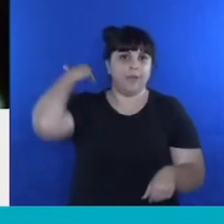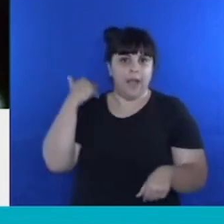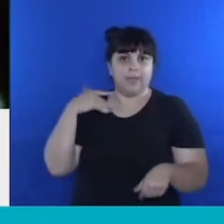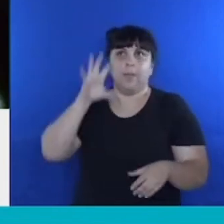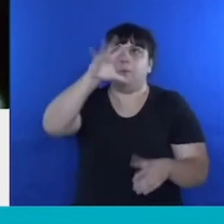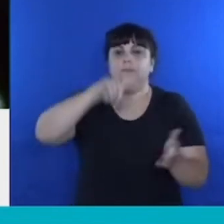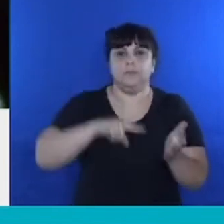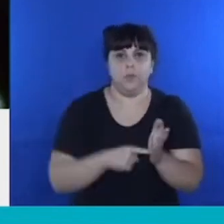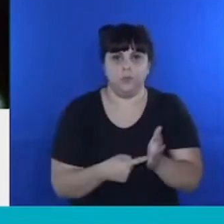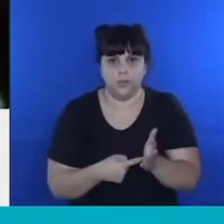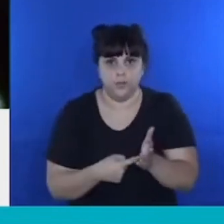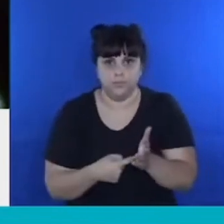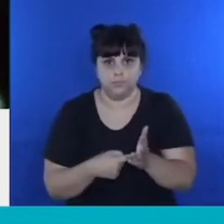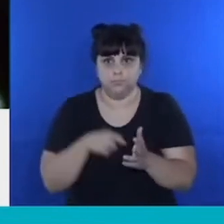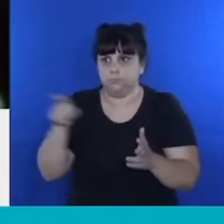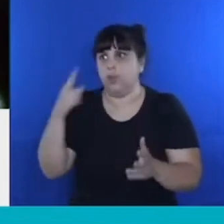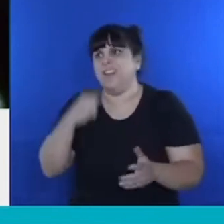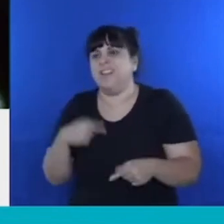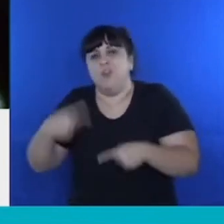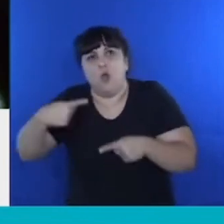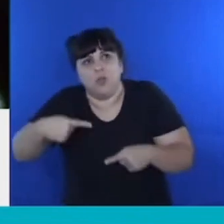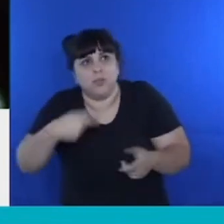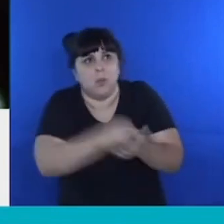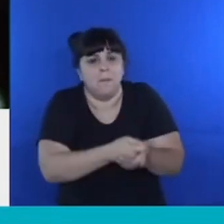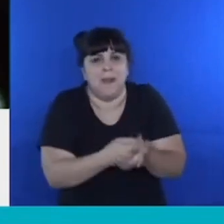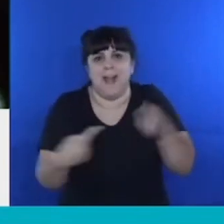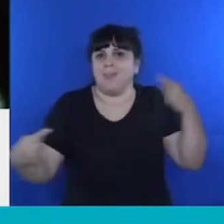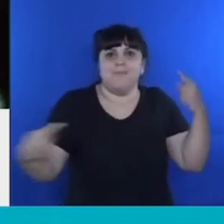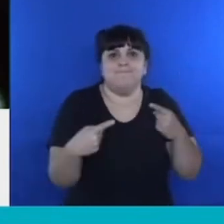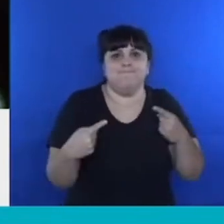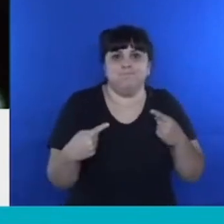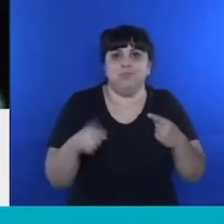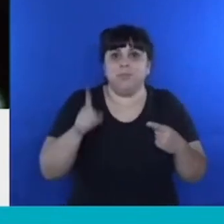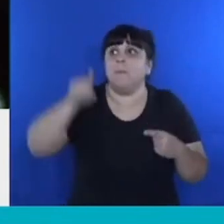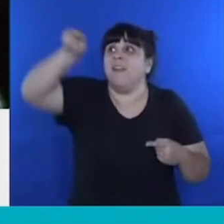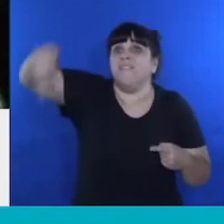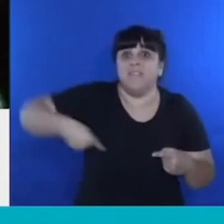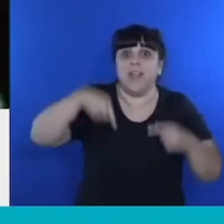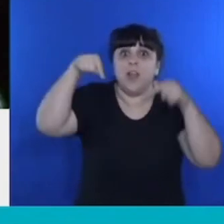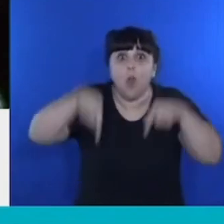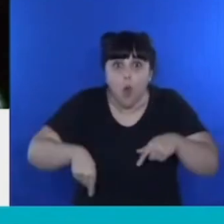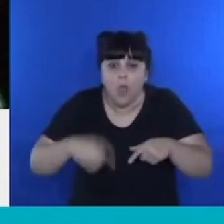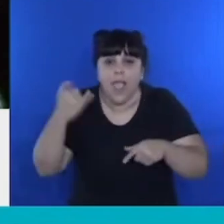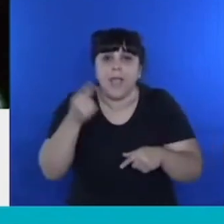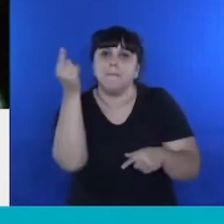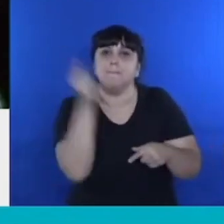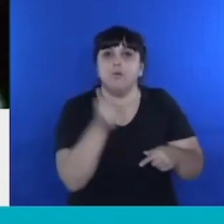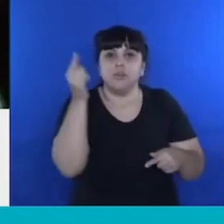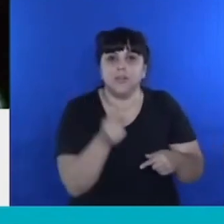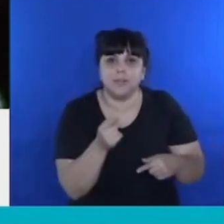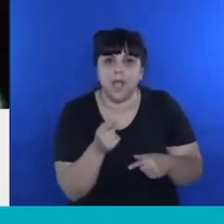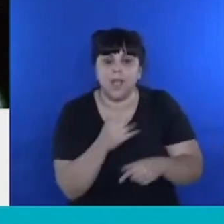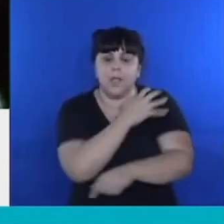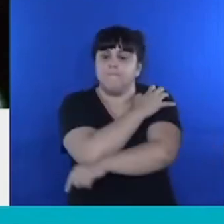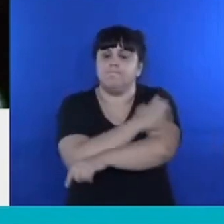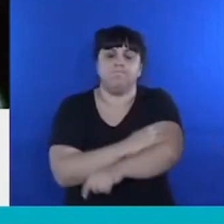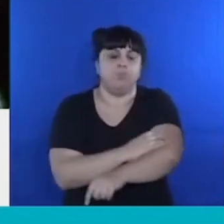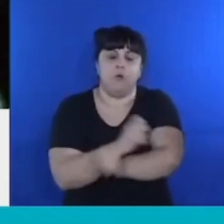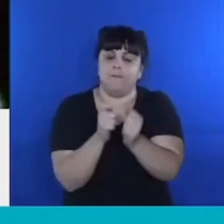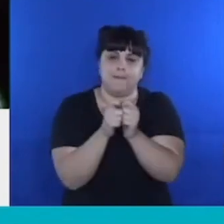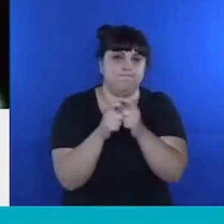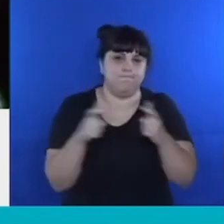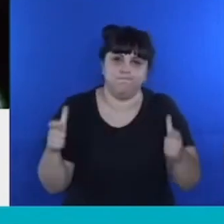Buenos Aires, y que, entre otras cosas, ocasiona que hoy tengamos porcentajes de pobreza y